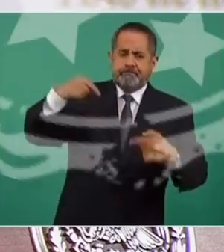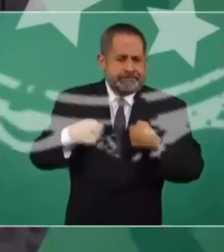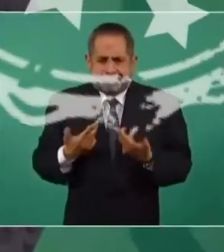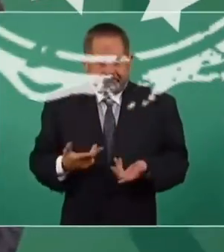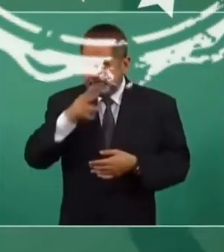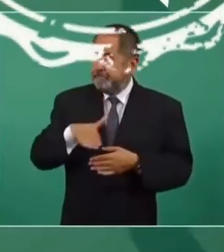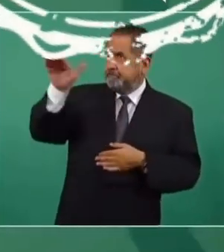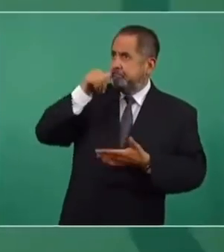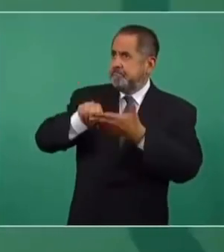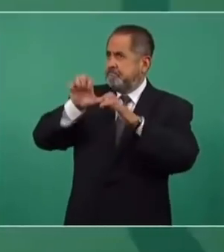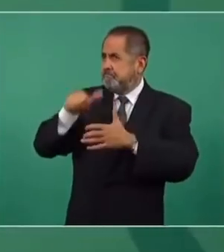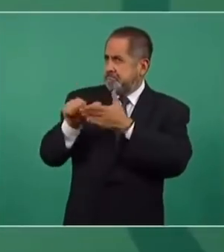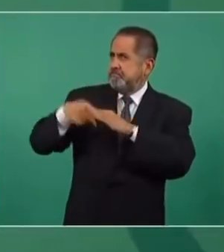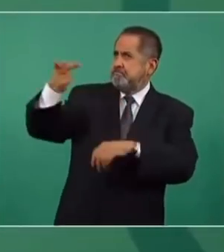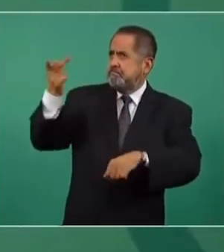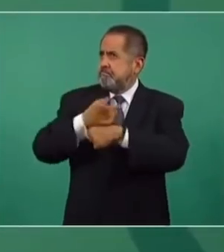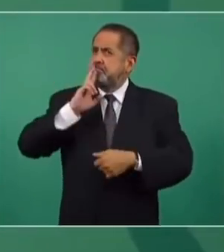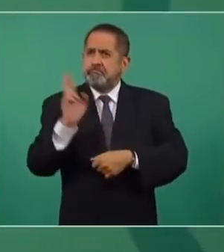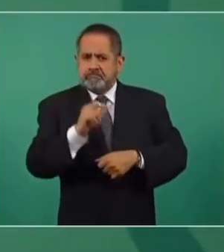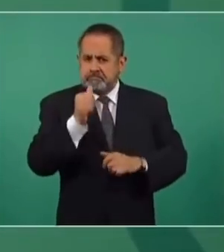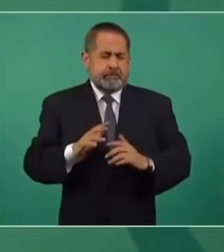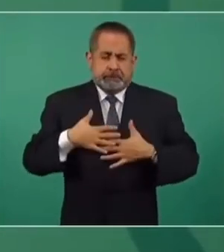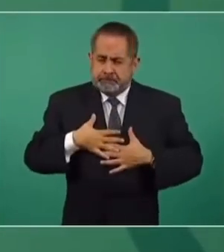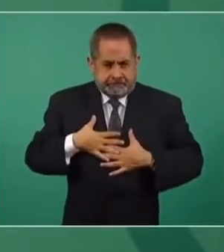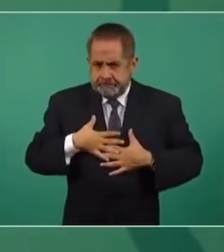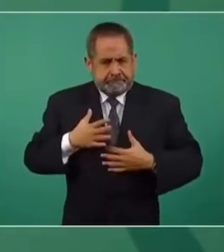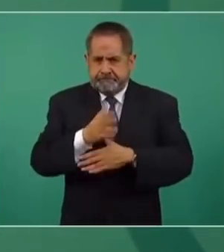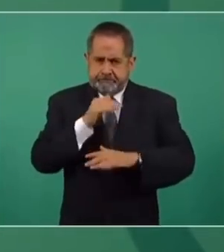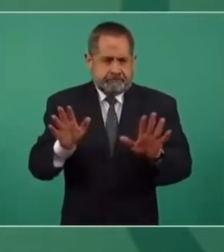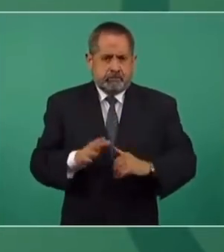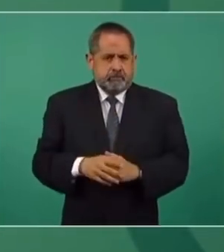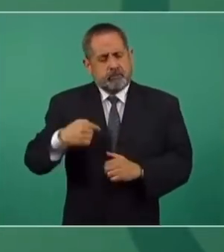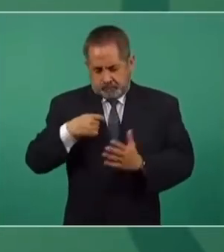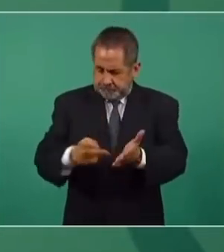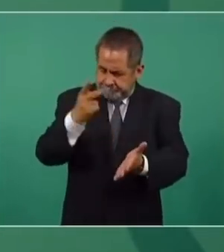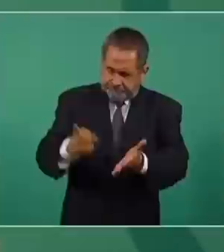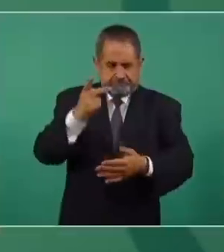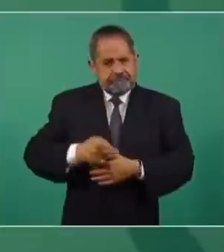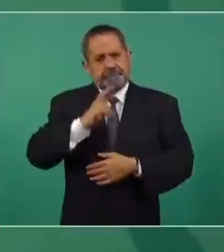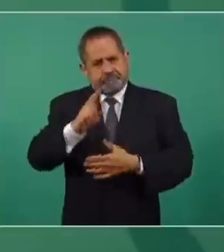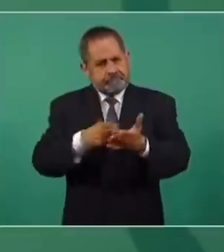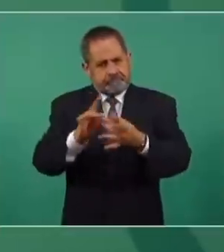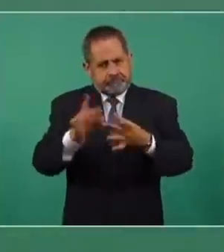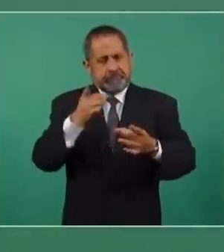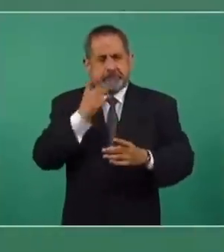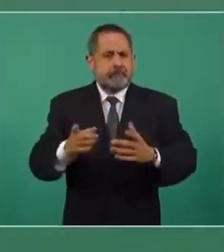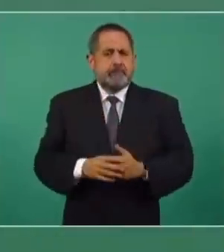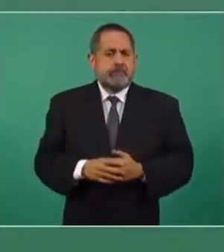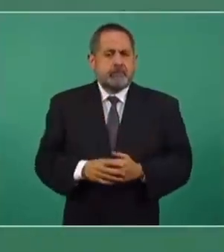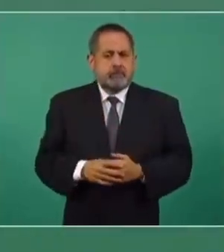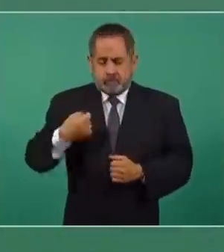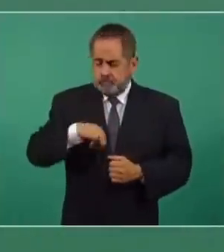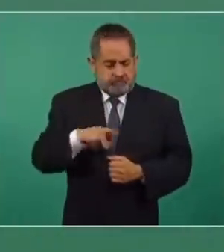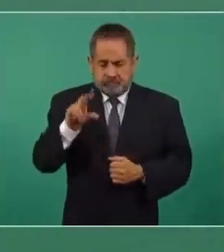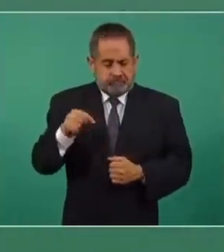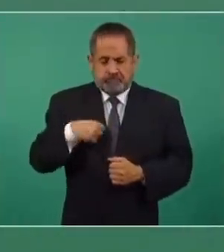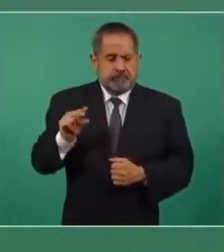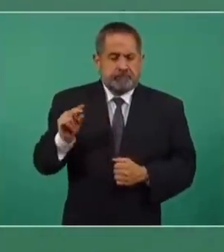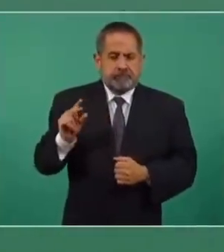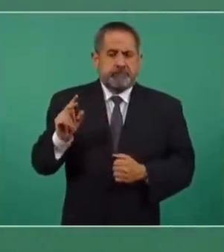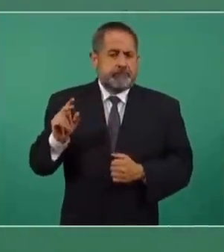Nosotros no tenemos por qué formalmente hacer un exhorto. Además, yo repito que no vamos